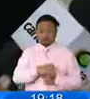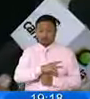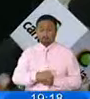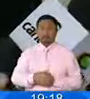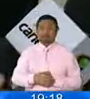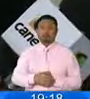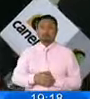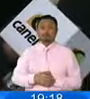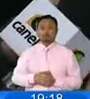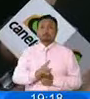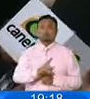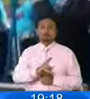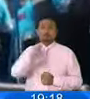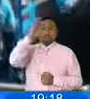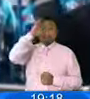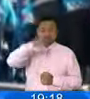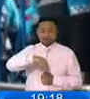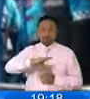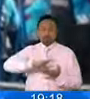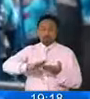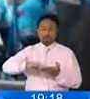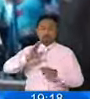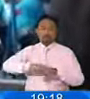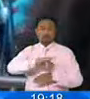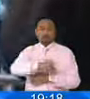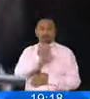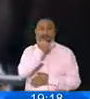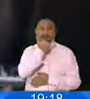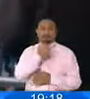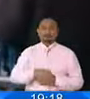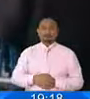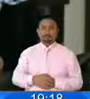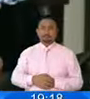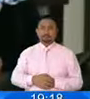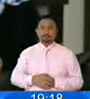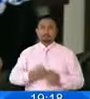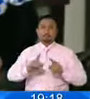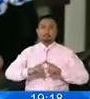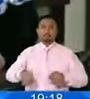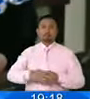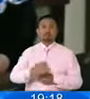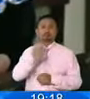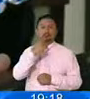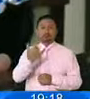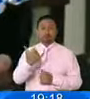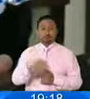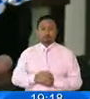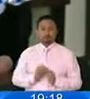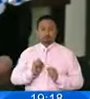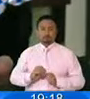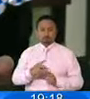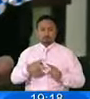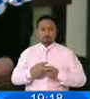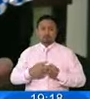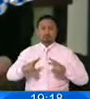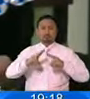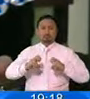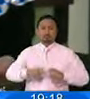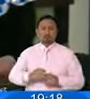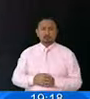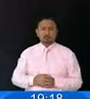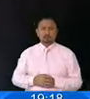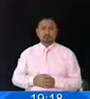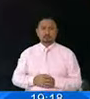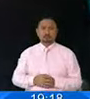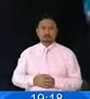por parte de la escolta municipal por la mala actuación de los agentes. Sin embargo, dijo que solicitó las debidas investigaciones ante este